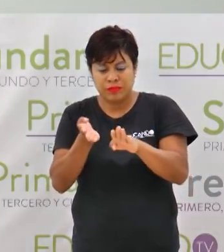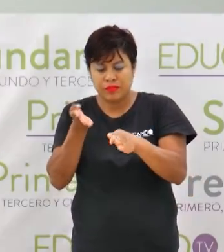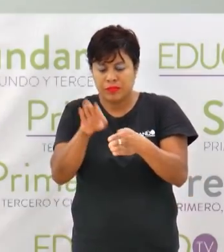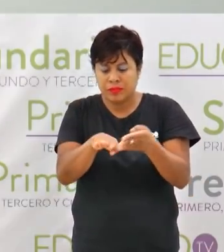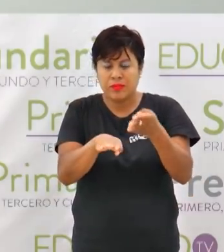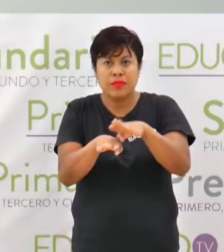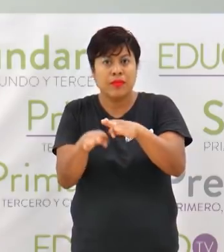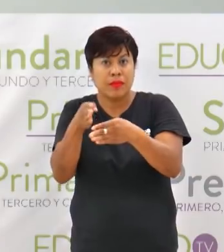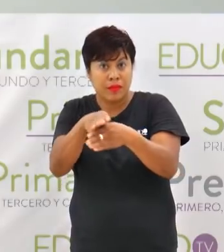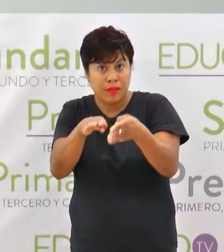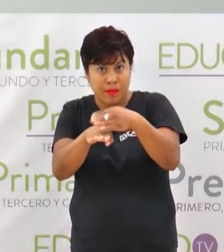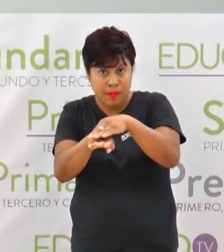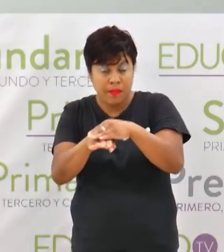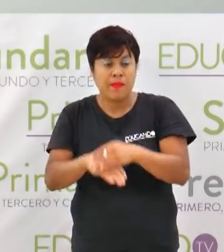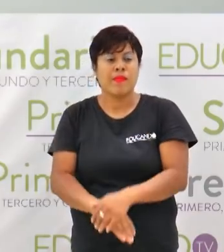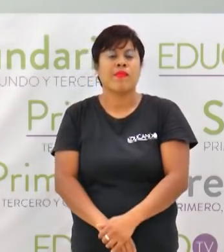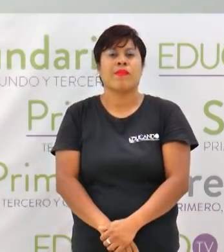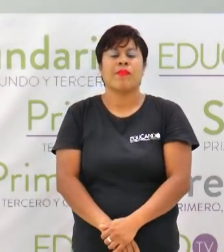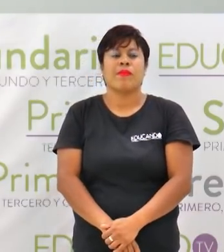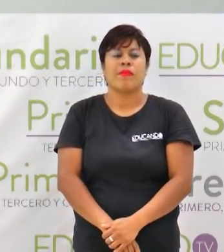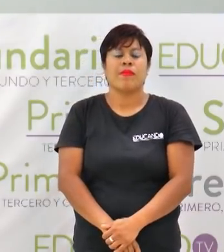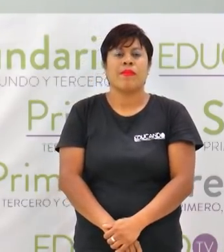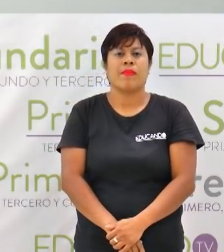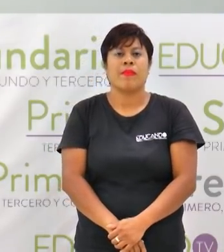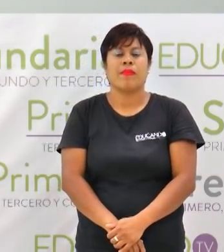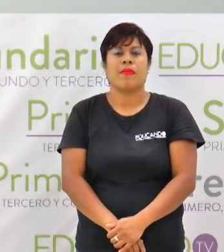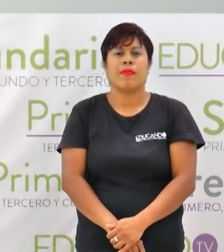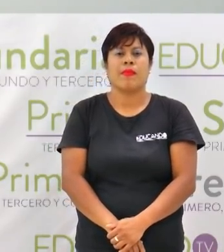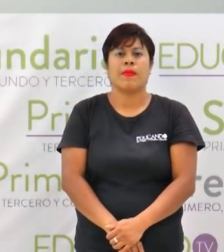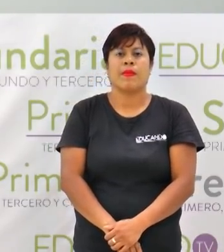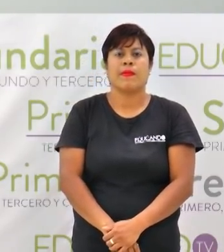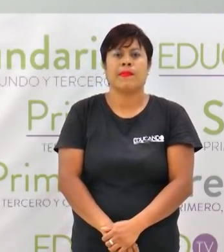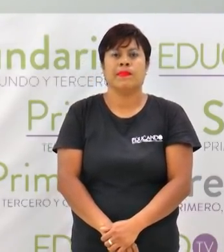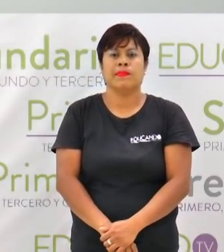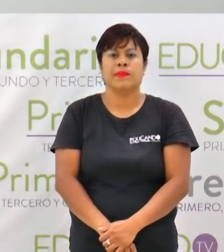doblarse, bien, de